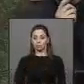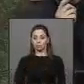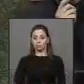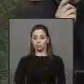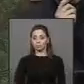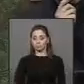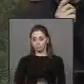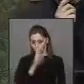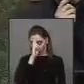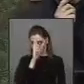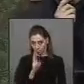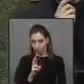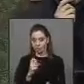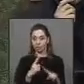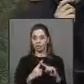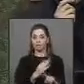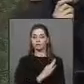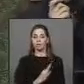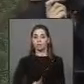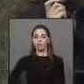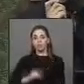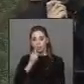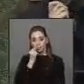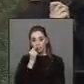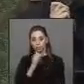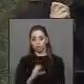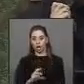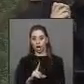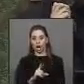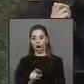rinde homenaje al exdiputado señor Carlos Lorca.